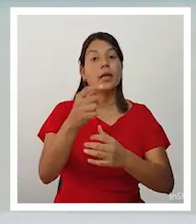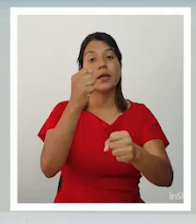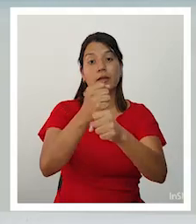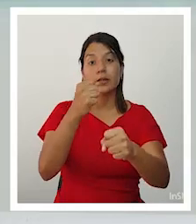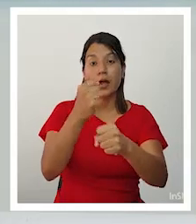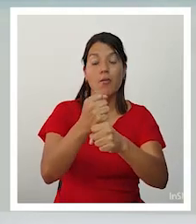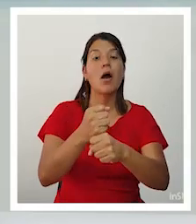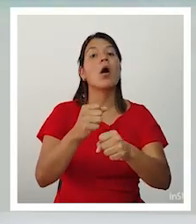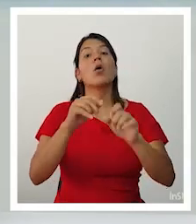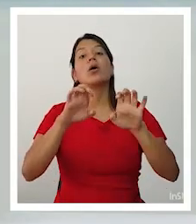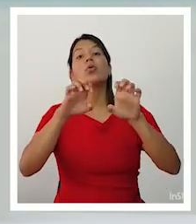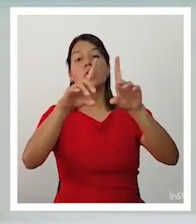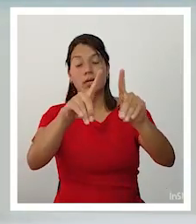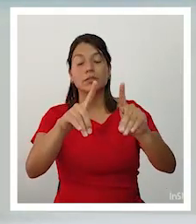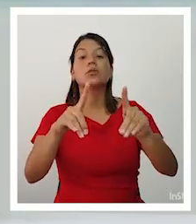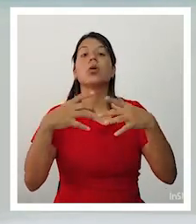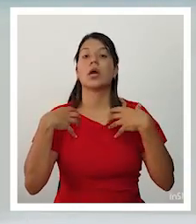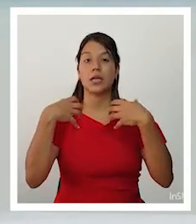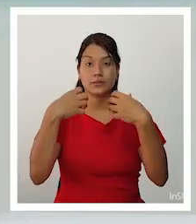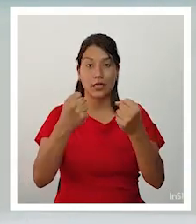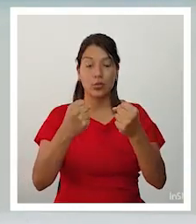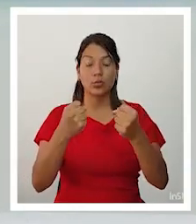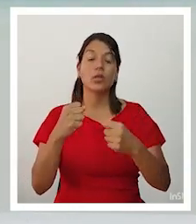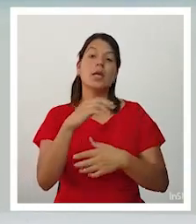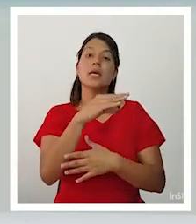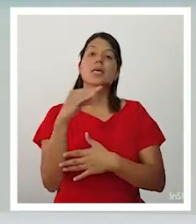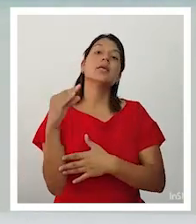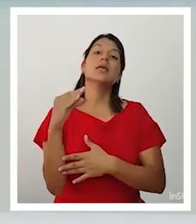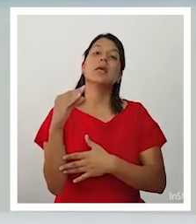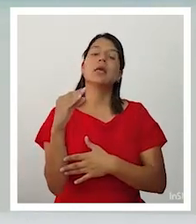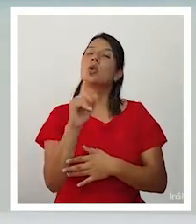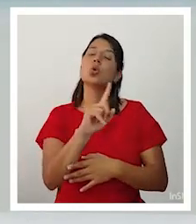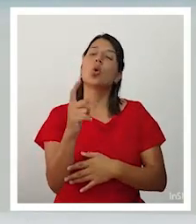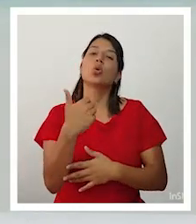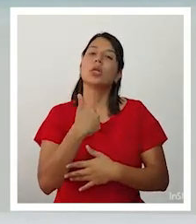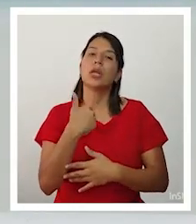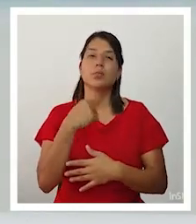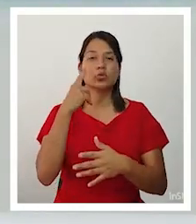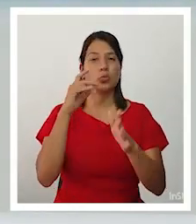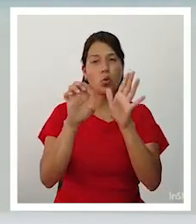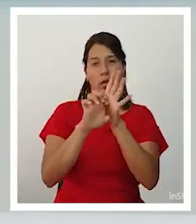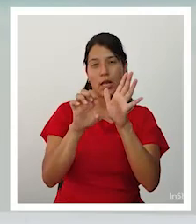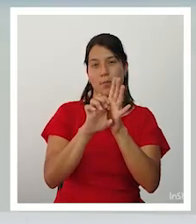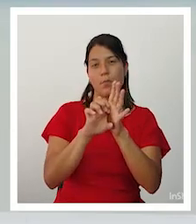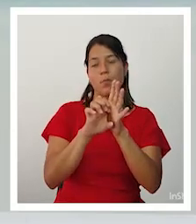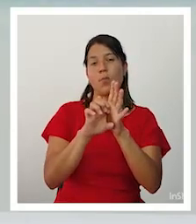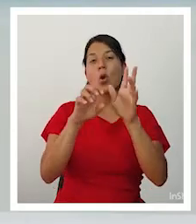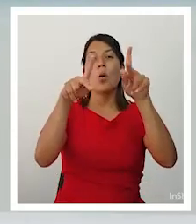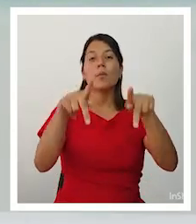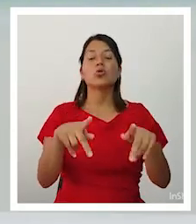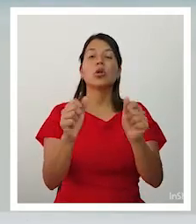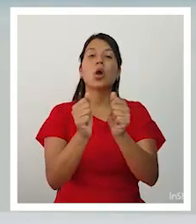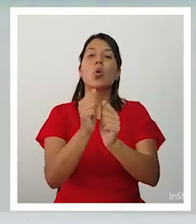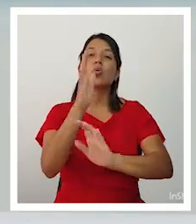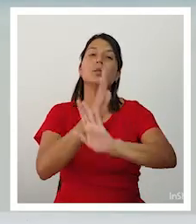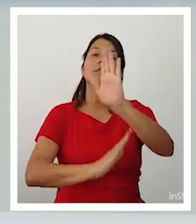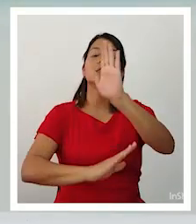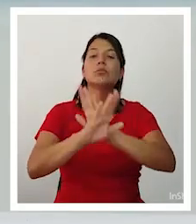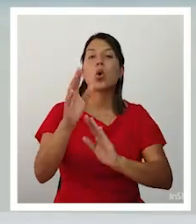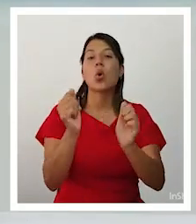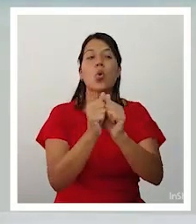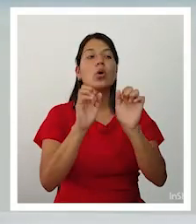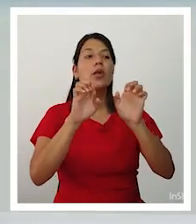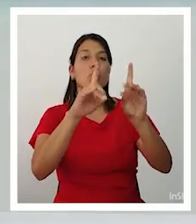a la educación, a la salud. No contamos, por ejemplo, la población con alguna situación de discapacidad, con